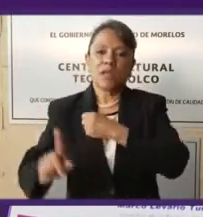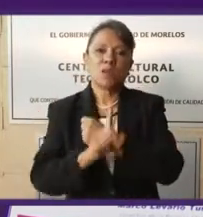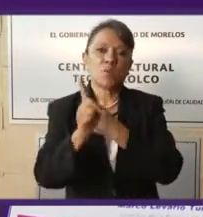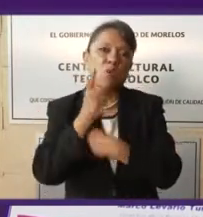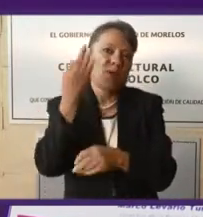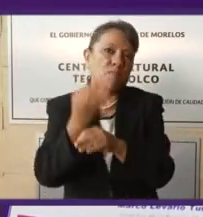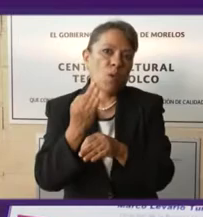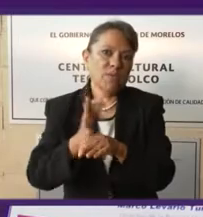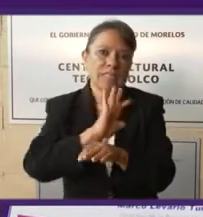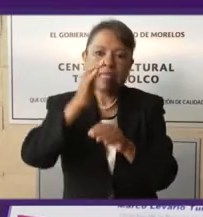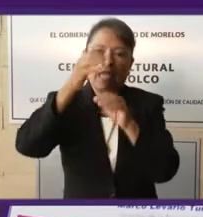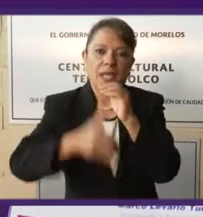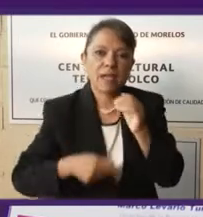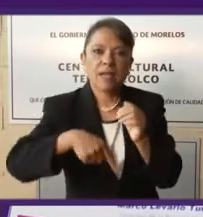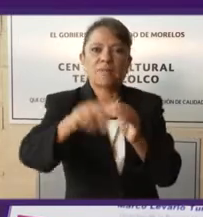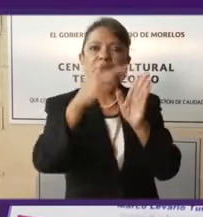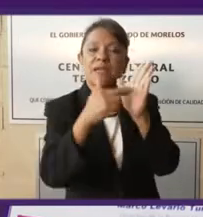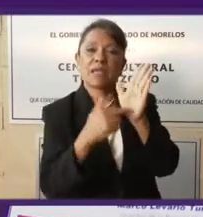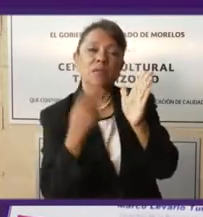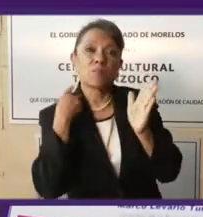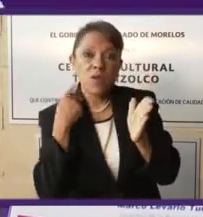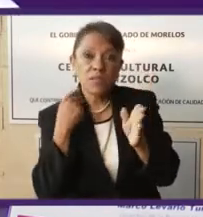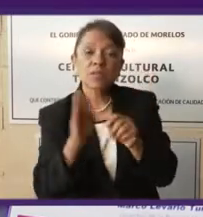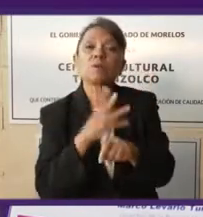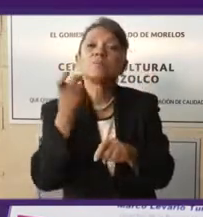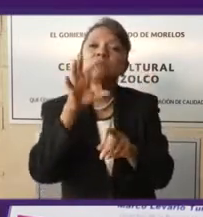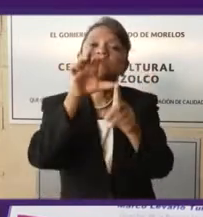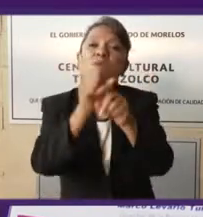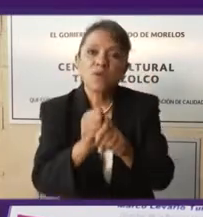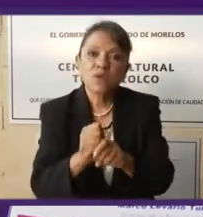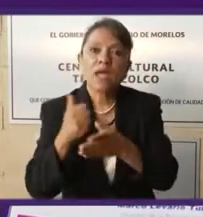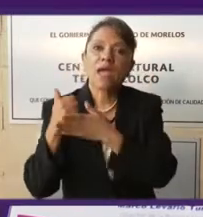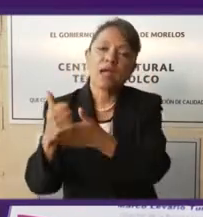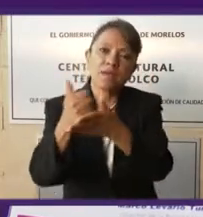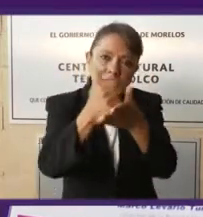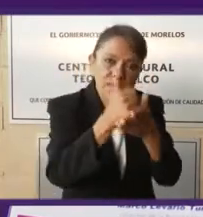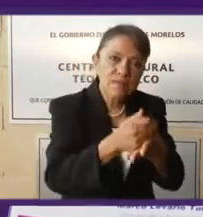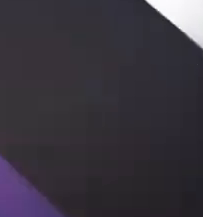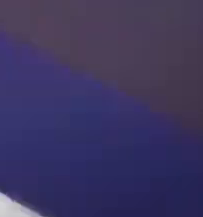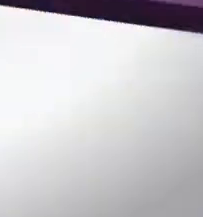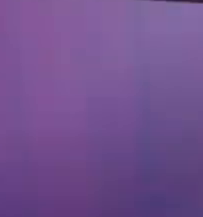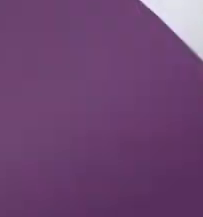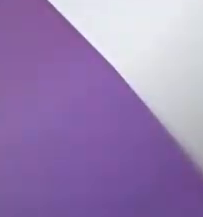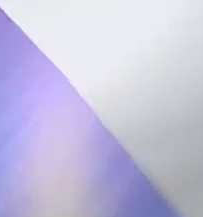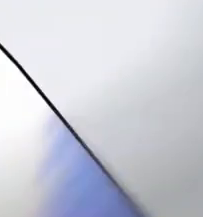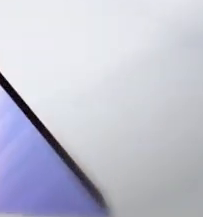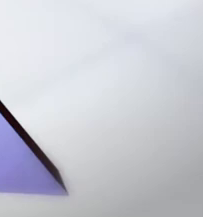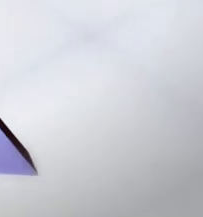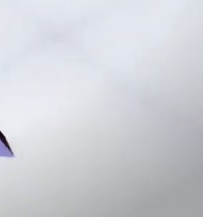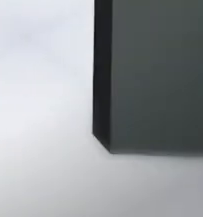fin de régimen y por lo tanto logremos contribuir a darle un vuelco a la vida nacional.